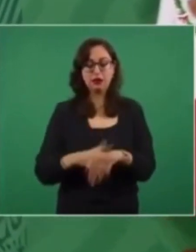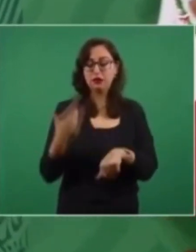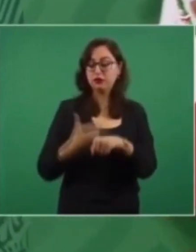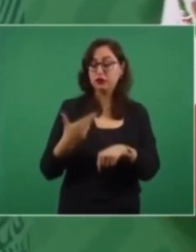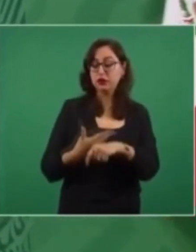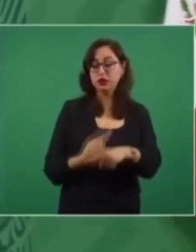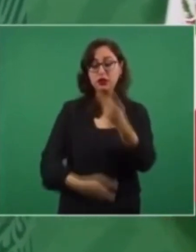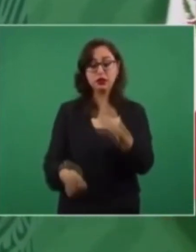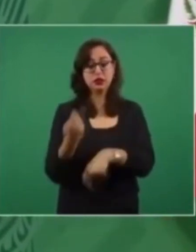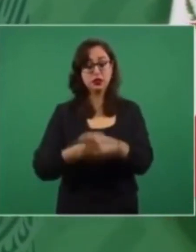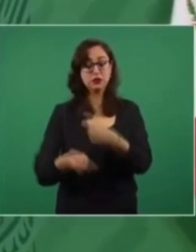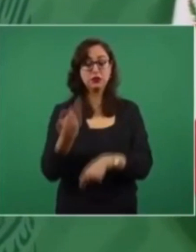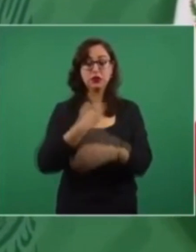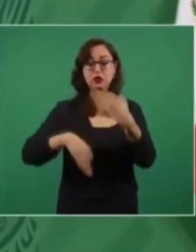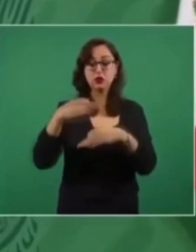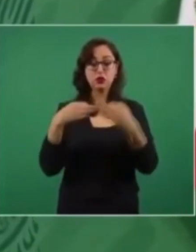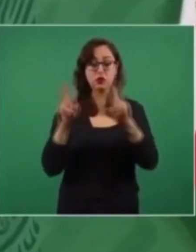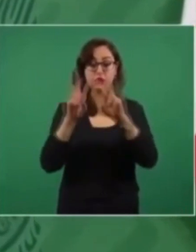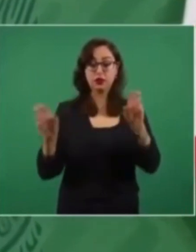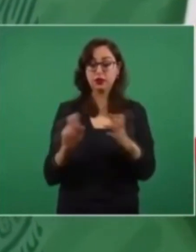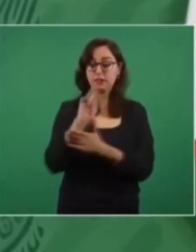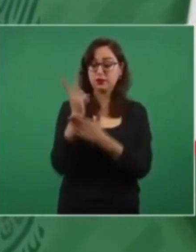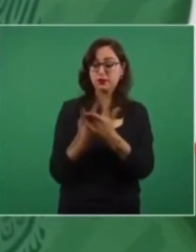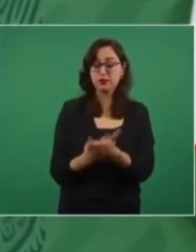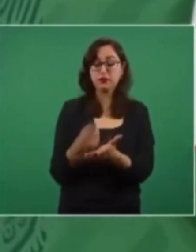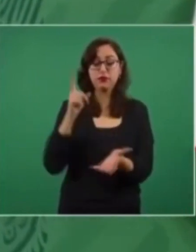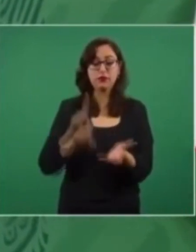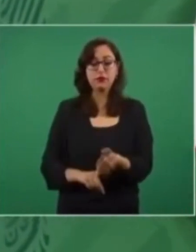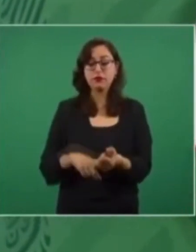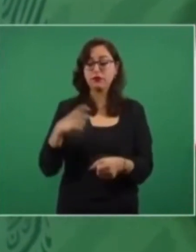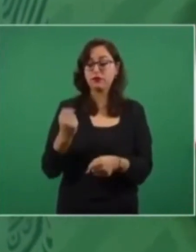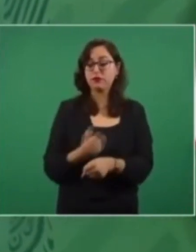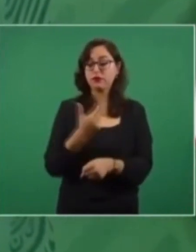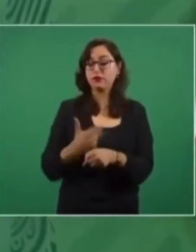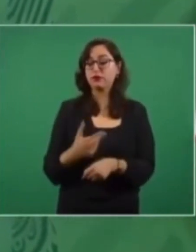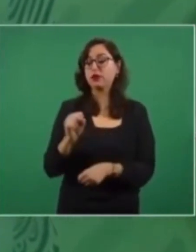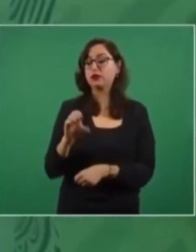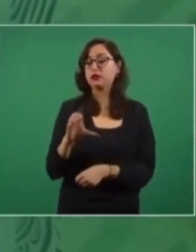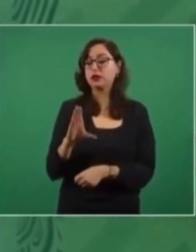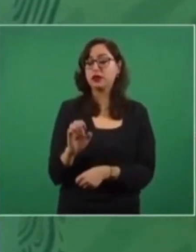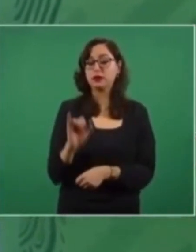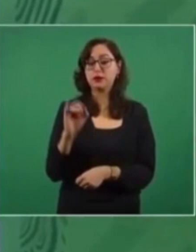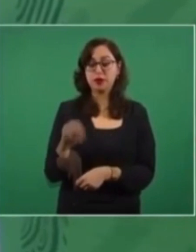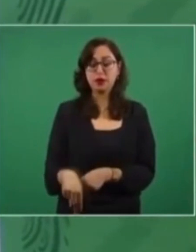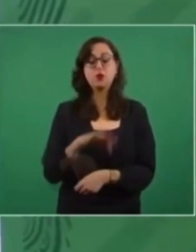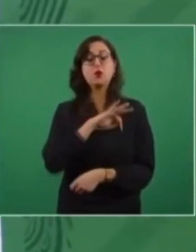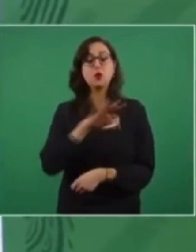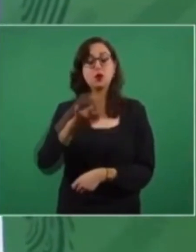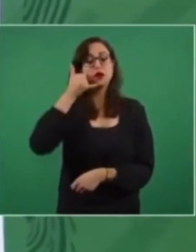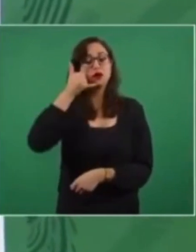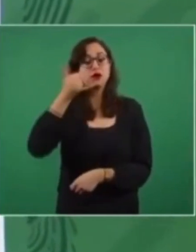relacionados con los programas sociales de la Secretaría de Bienestar se atienden a través de la línea de bienestar